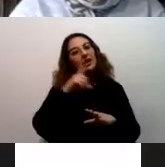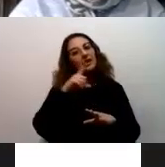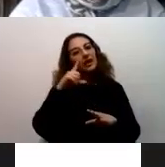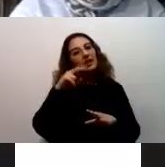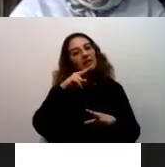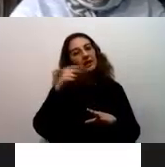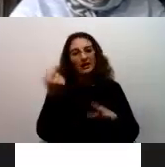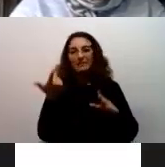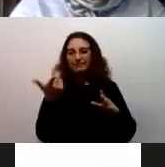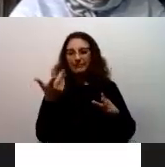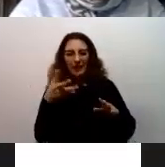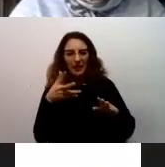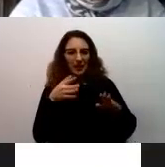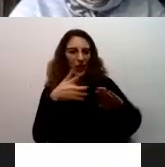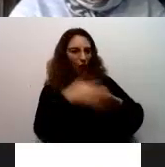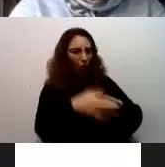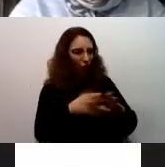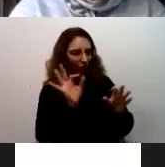normas.